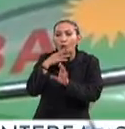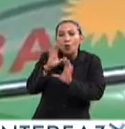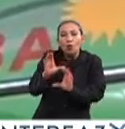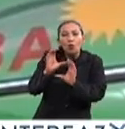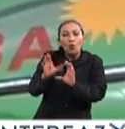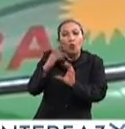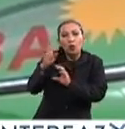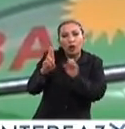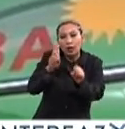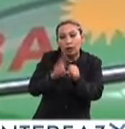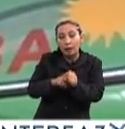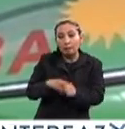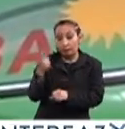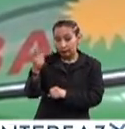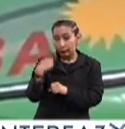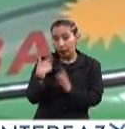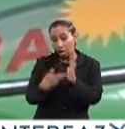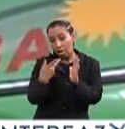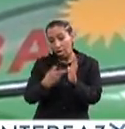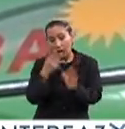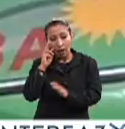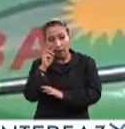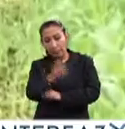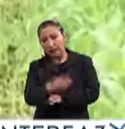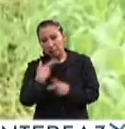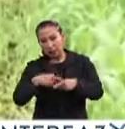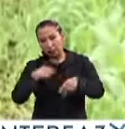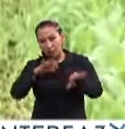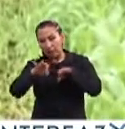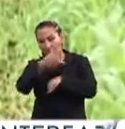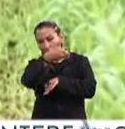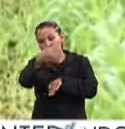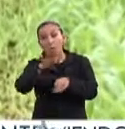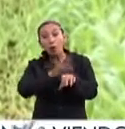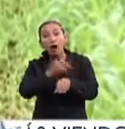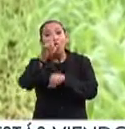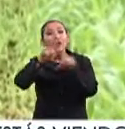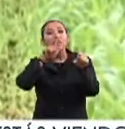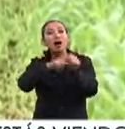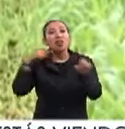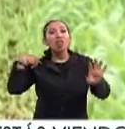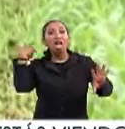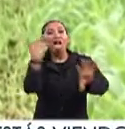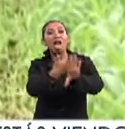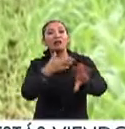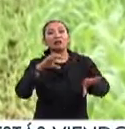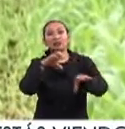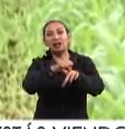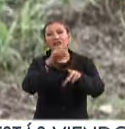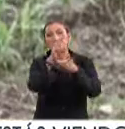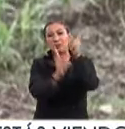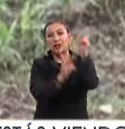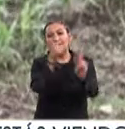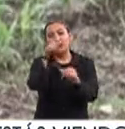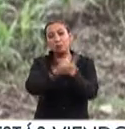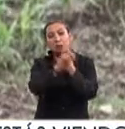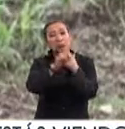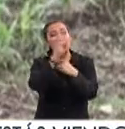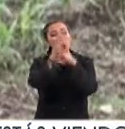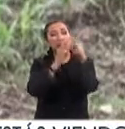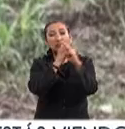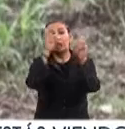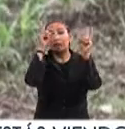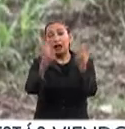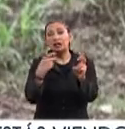recursos. Un problema común a los que se enfrentan los agricultores son las plagas, que a su vez representan un problema mundial